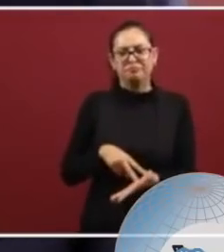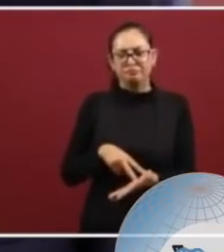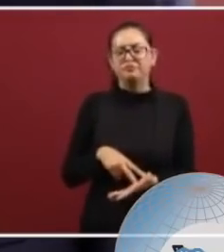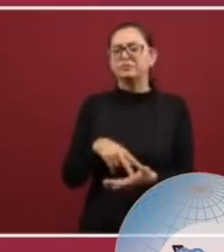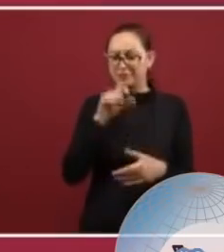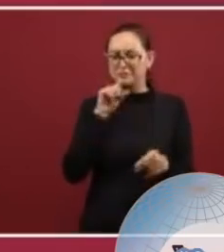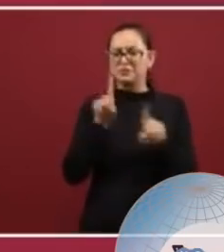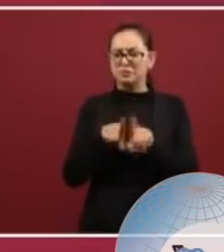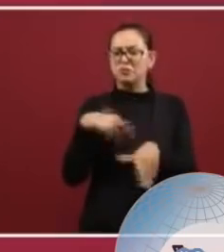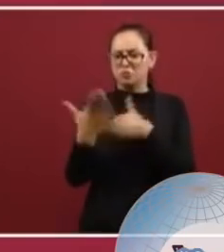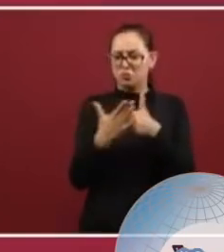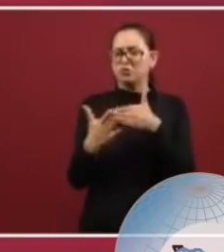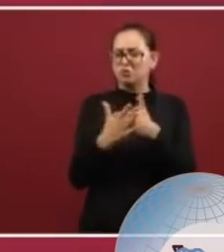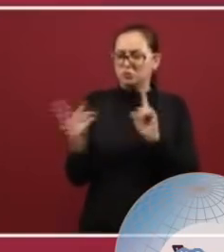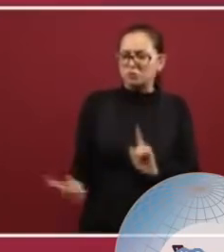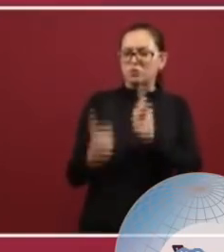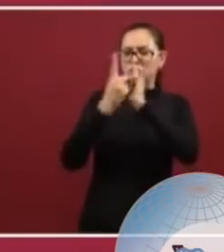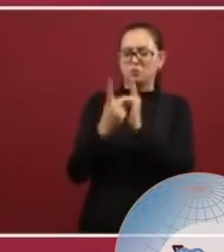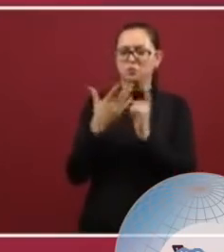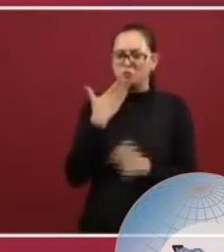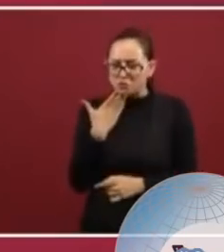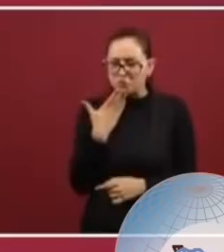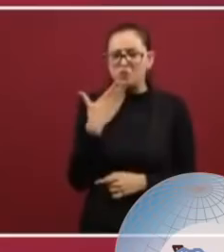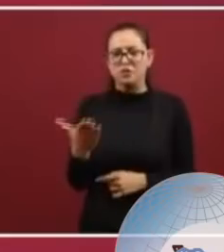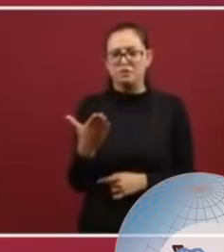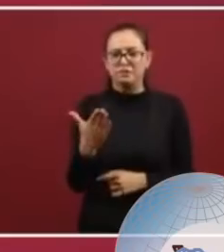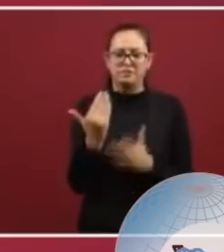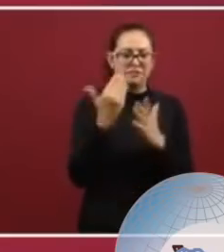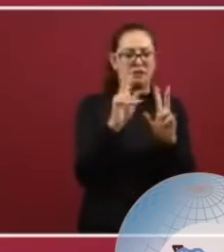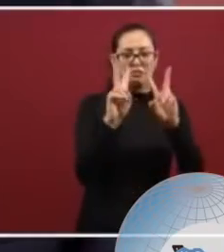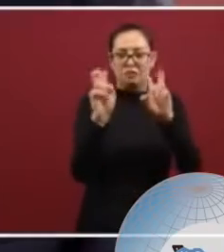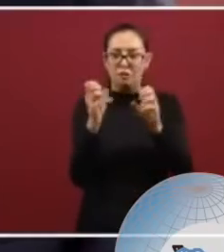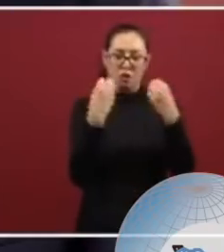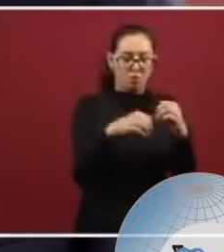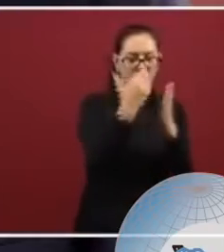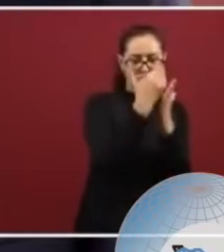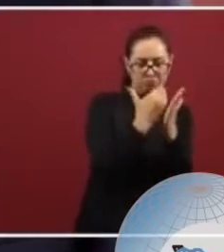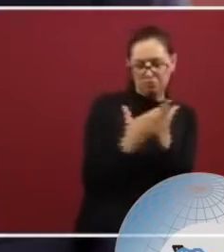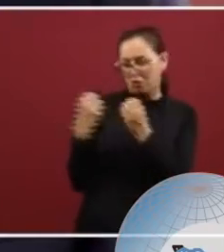entrevistarnos cuando podamos, cuando las agendas lo permitan,